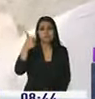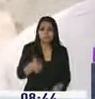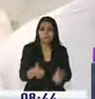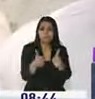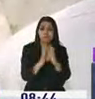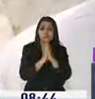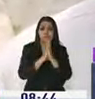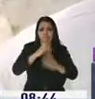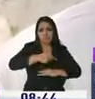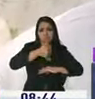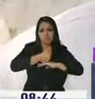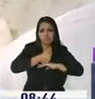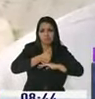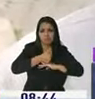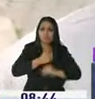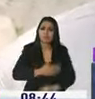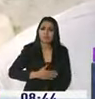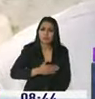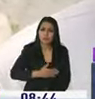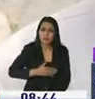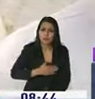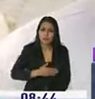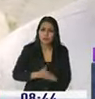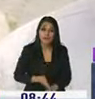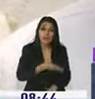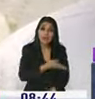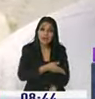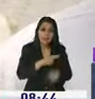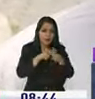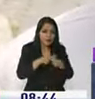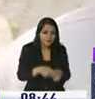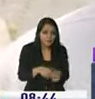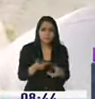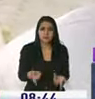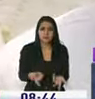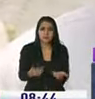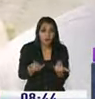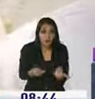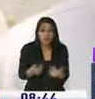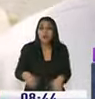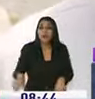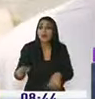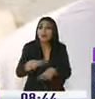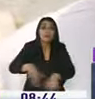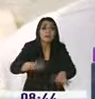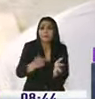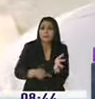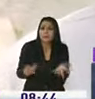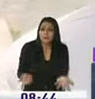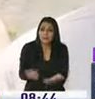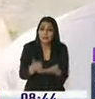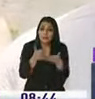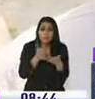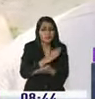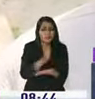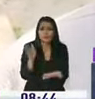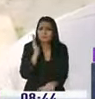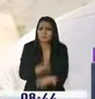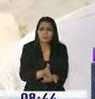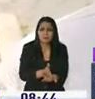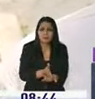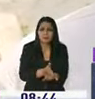las autoridades que por favor revean todas estas cosas que están pasando y que nos ayuden para que ya pare todo